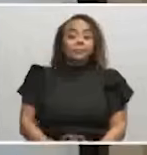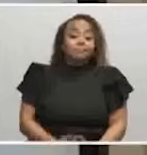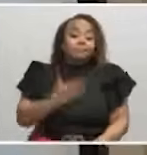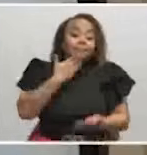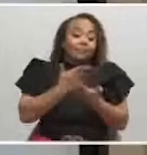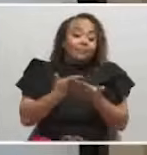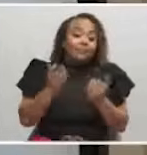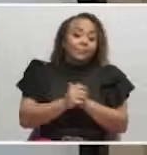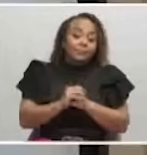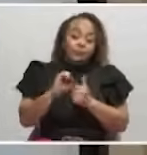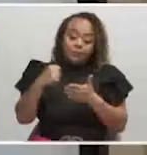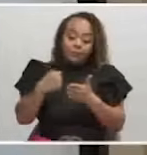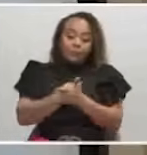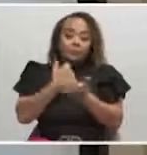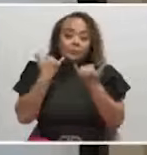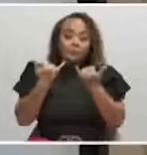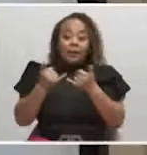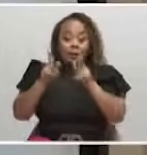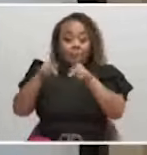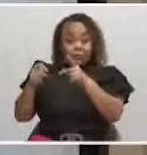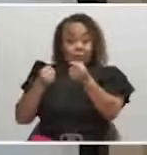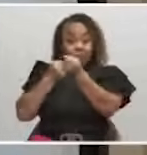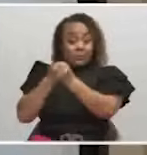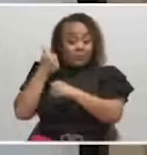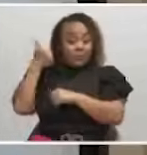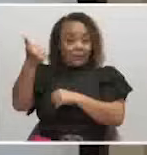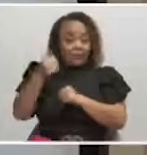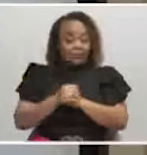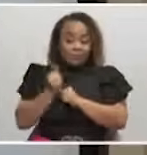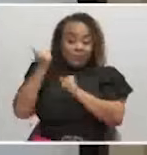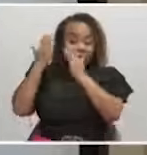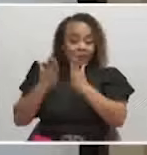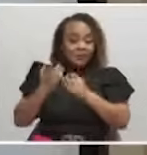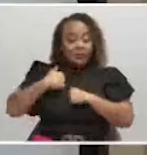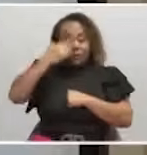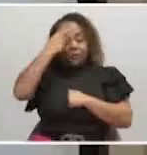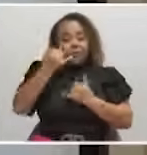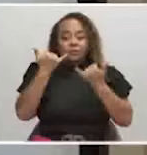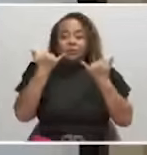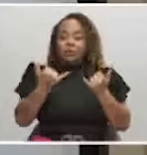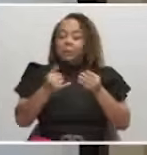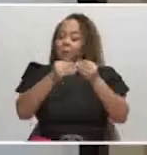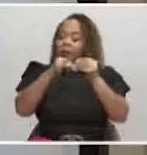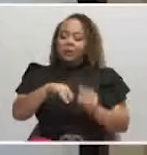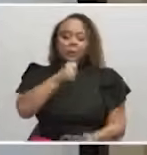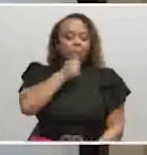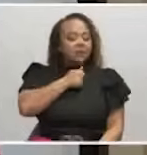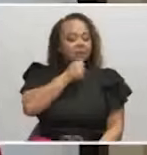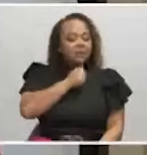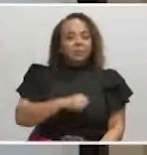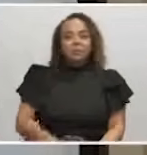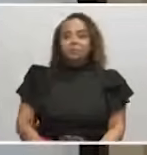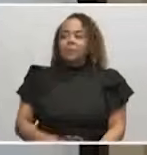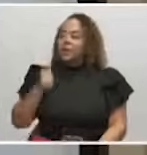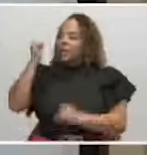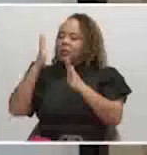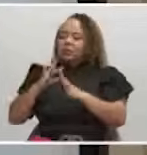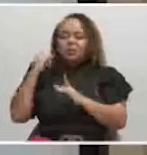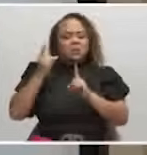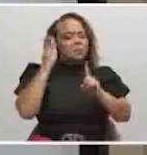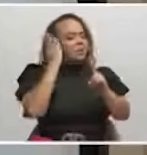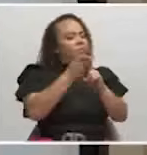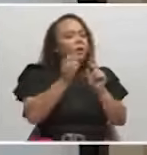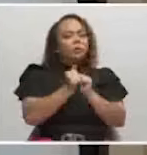y lastimosamente ya el aficionado creo que ya perdió la paciencia. El aficionado siempre ha sido muy fiel con la